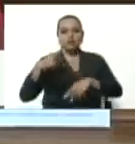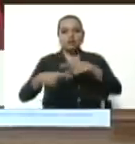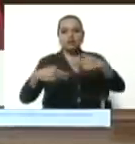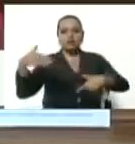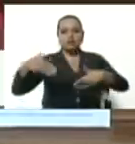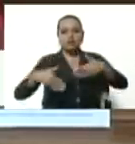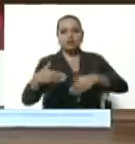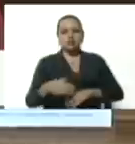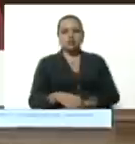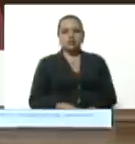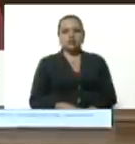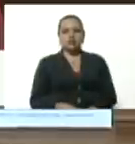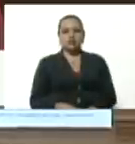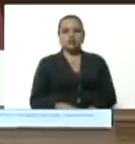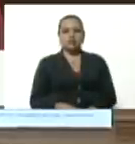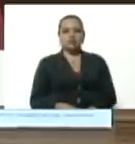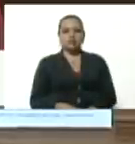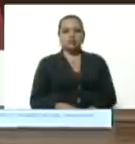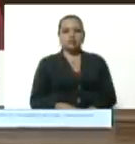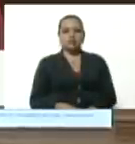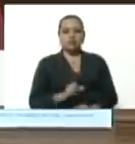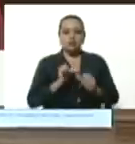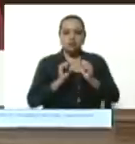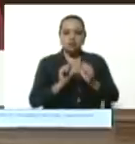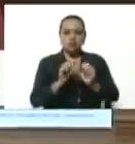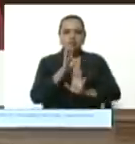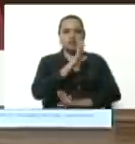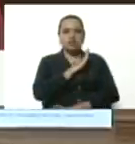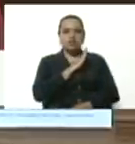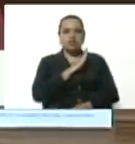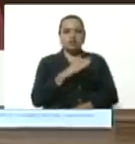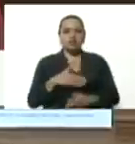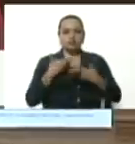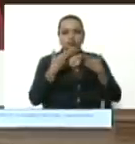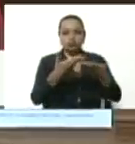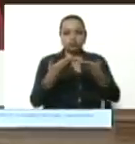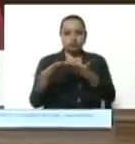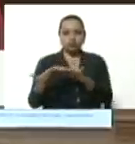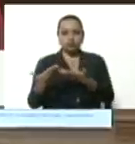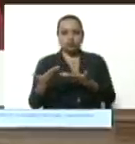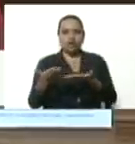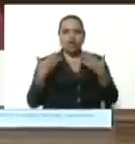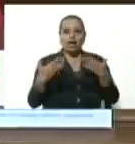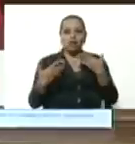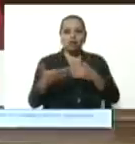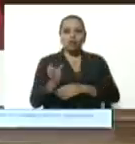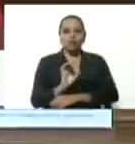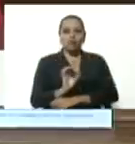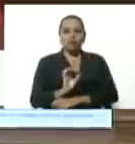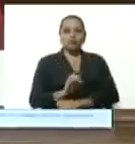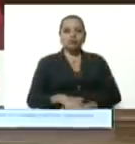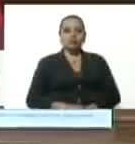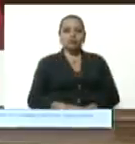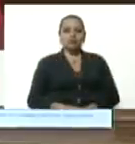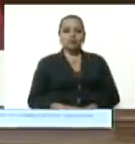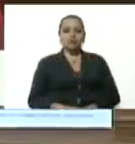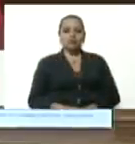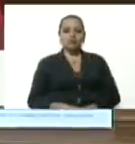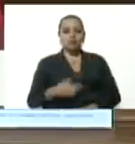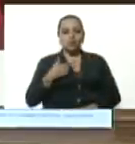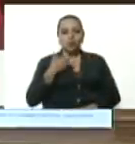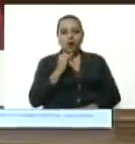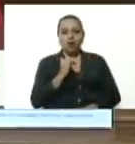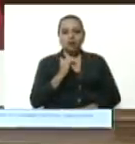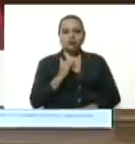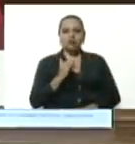Electorales, segura de contar con su receptividad en la urgencia que el caso amerita, hago propicia